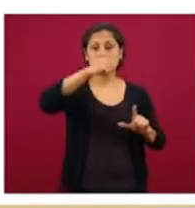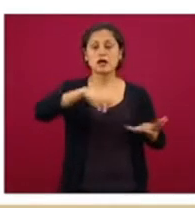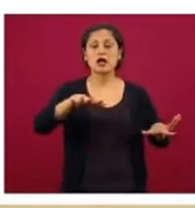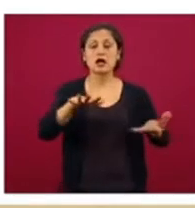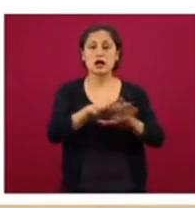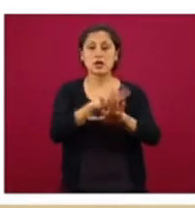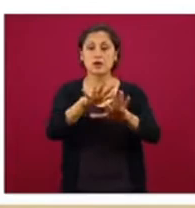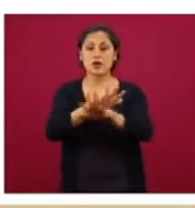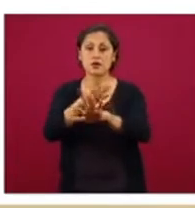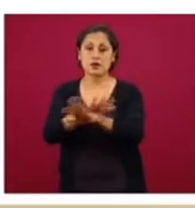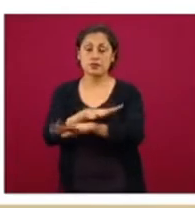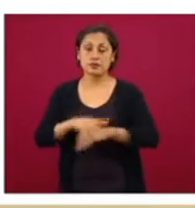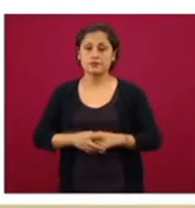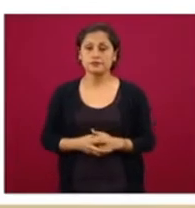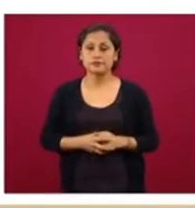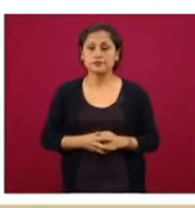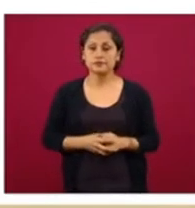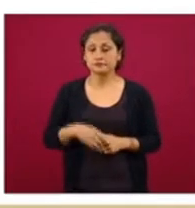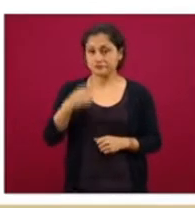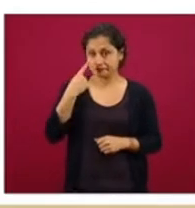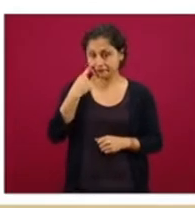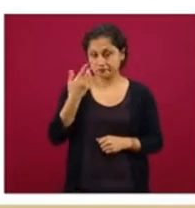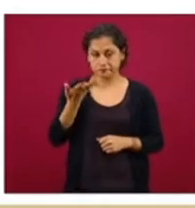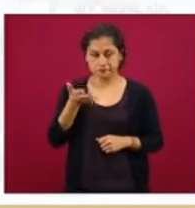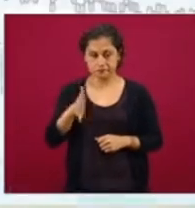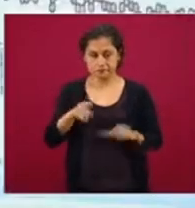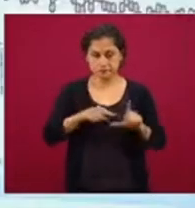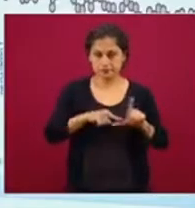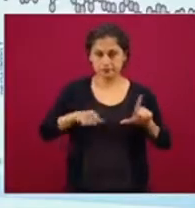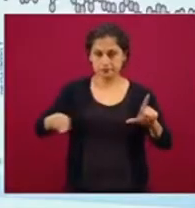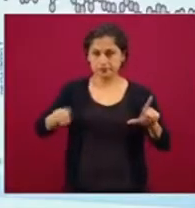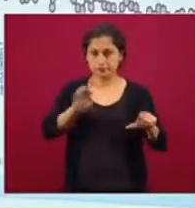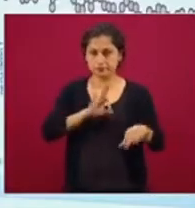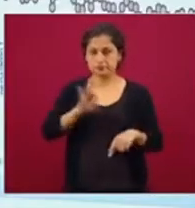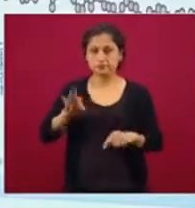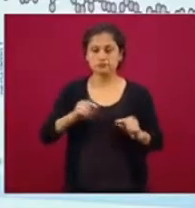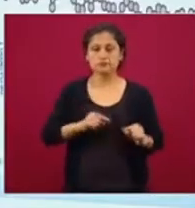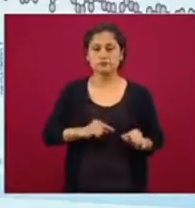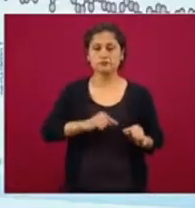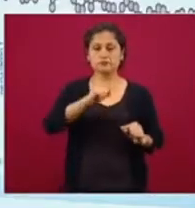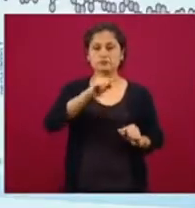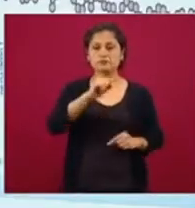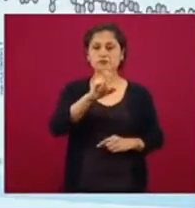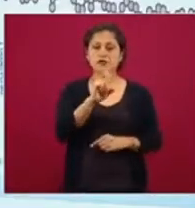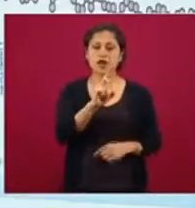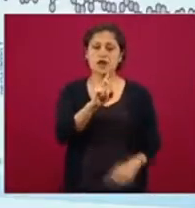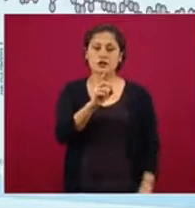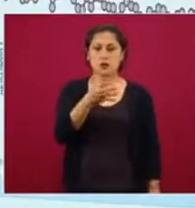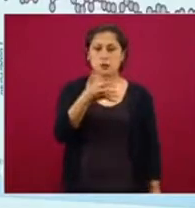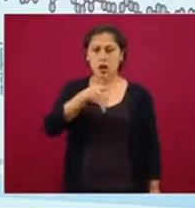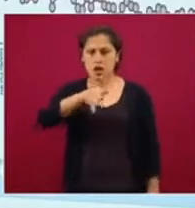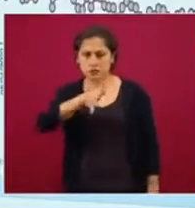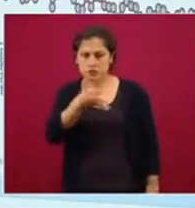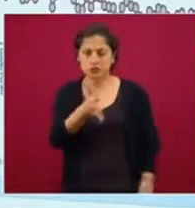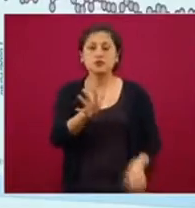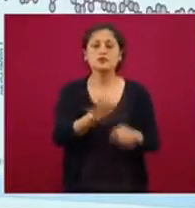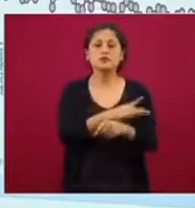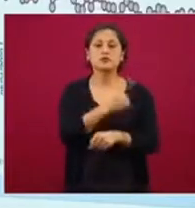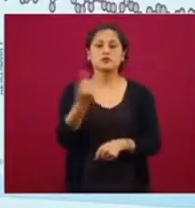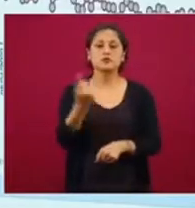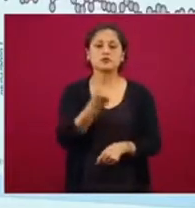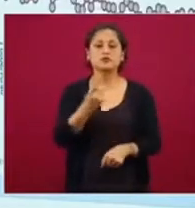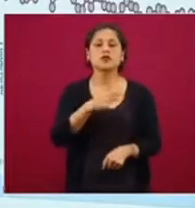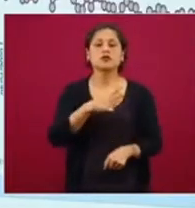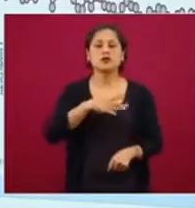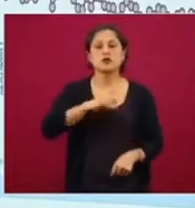anterior. Aquí estuvimos teniendo en promedio 30% de incremento, digo en promedio porque obviamente teníamos estas